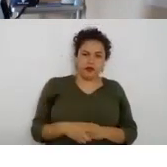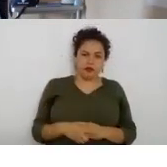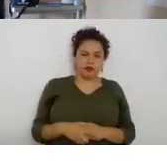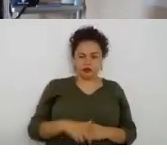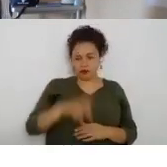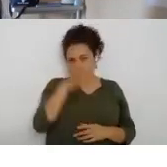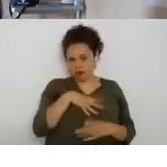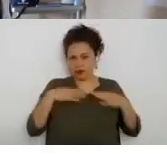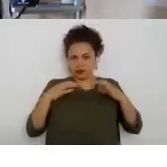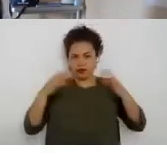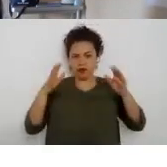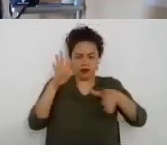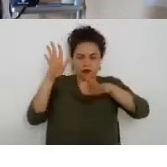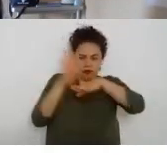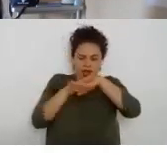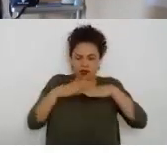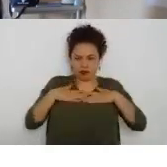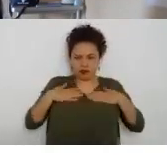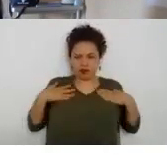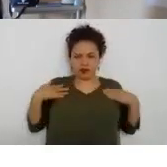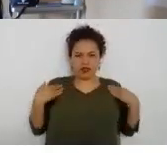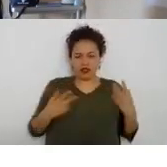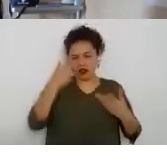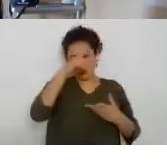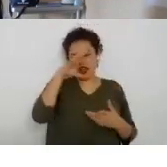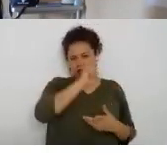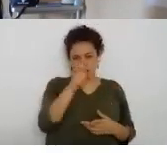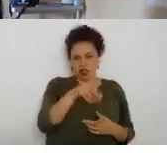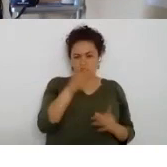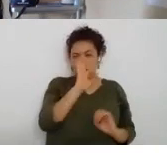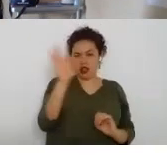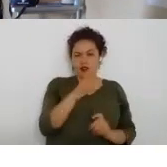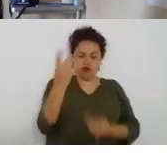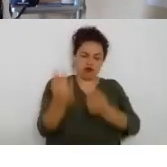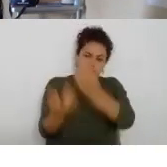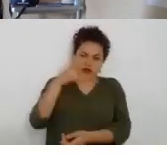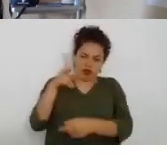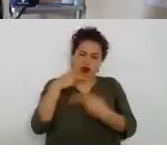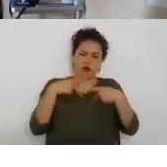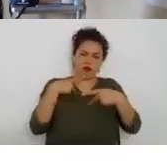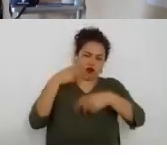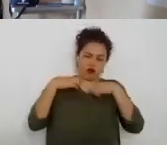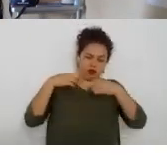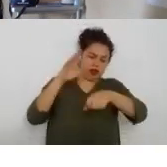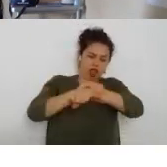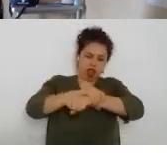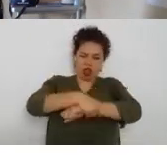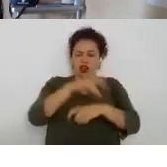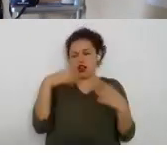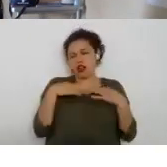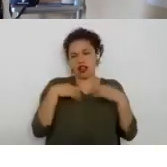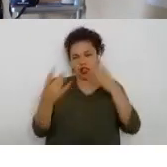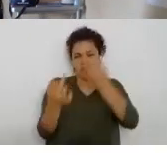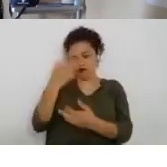pegue la ropa por el agua caliente, a que se nos pegue la ropa, por ejemplo, por una llama. ¿Ok? Entonces, ¿qué pasará ahí? Me quito la ropa,